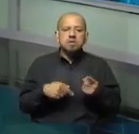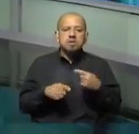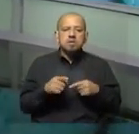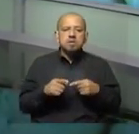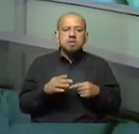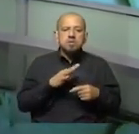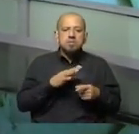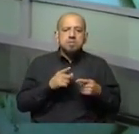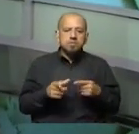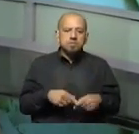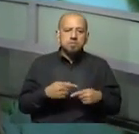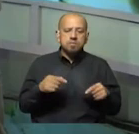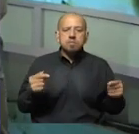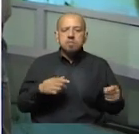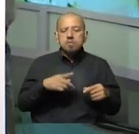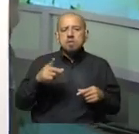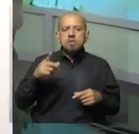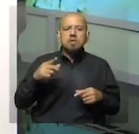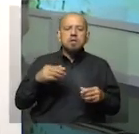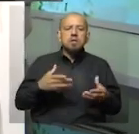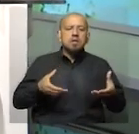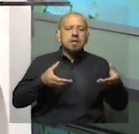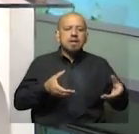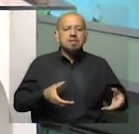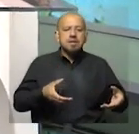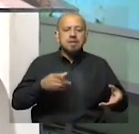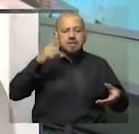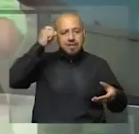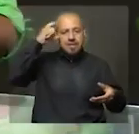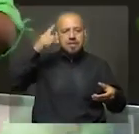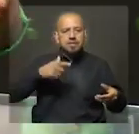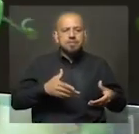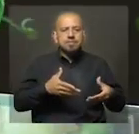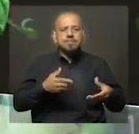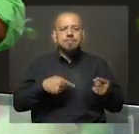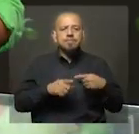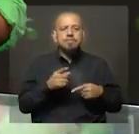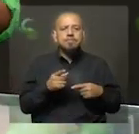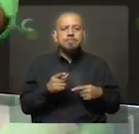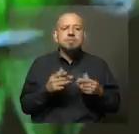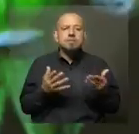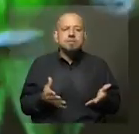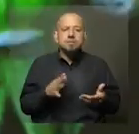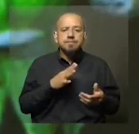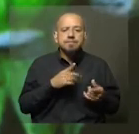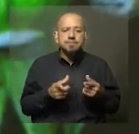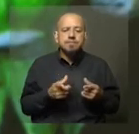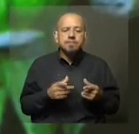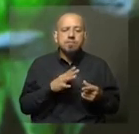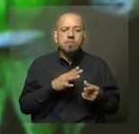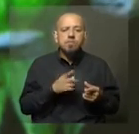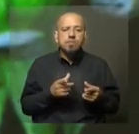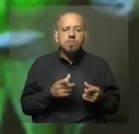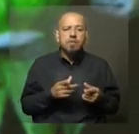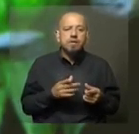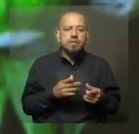esta lista o canasta inteligente, cómo la gente la usa, si le rinden sus economías, pero se está dando que está sucediendo esto